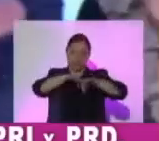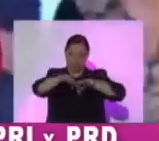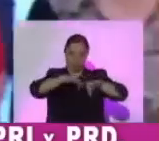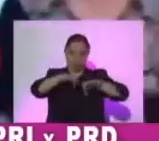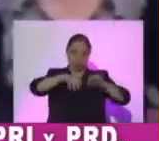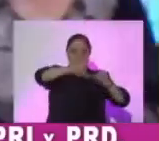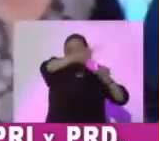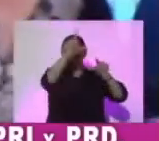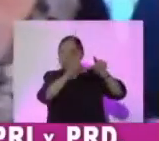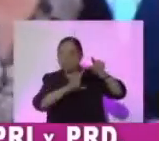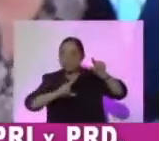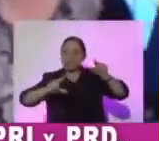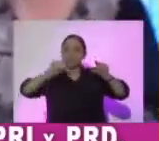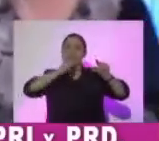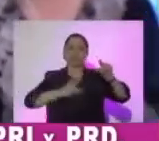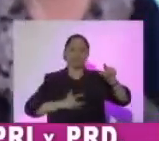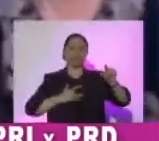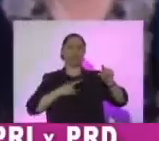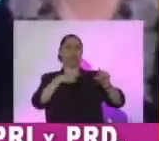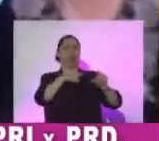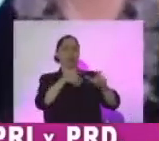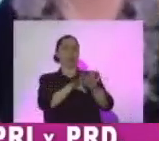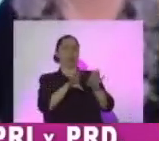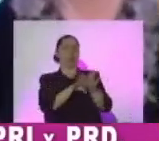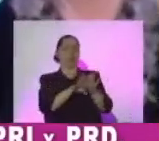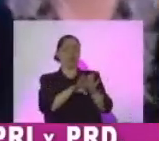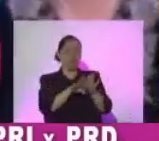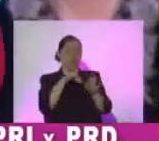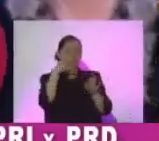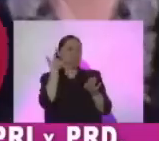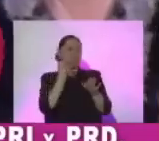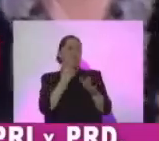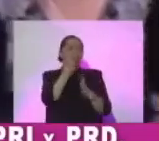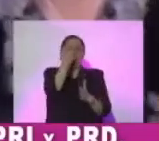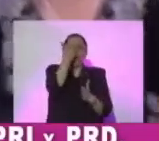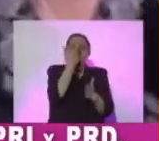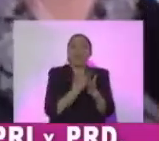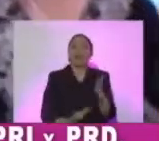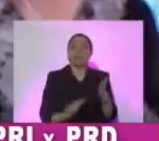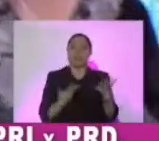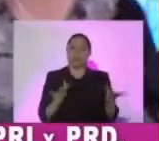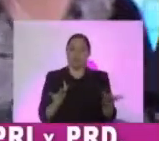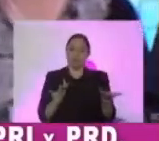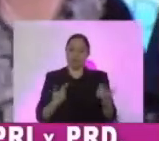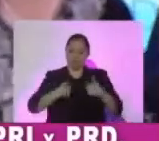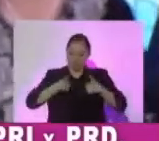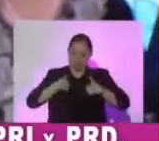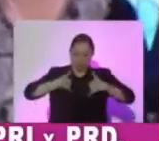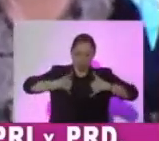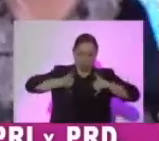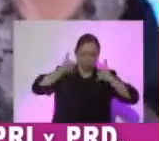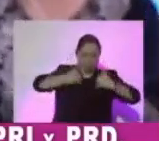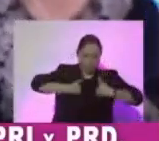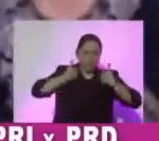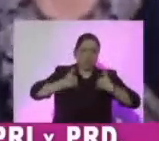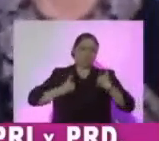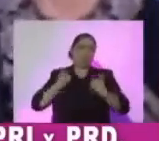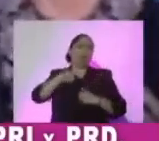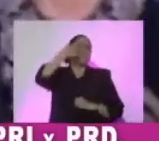que además Fernando Gómez mon defiende ya saben como todo el el poder